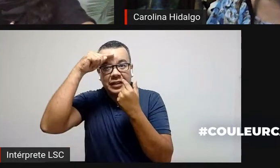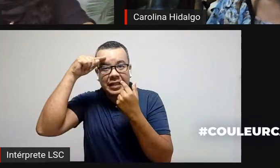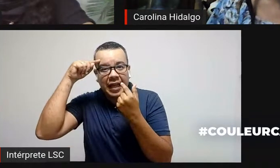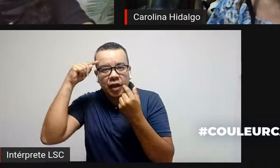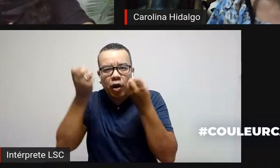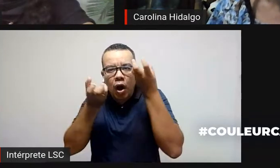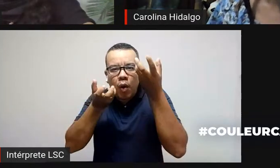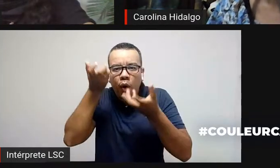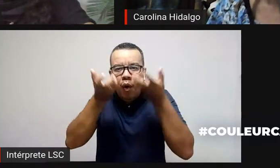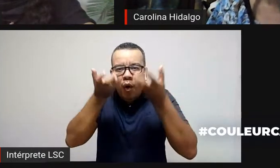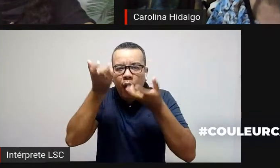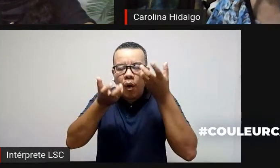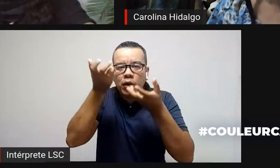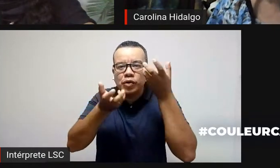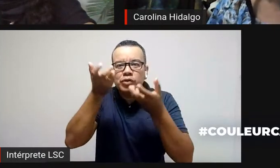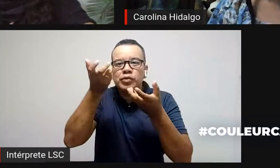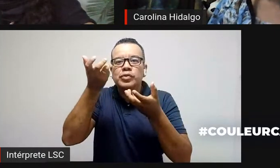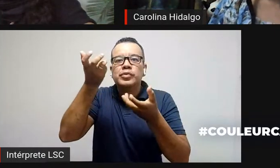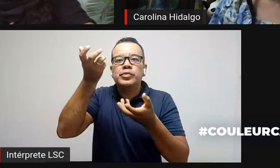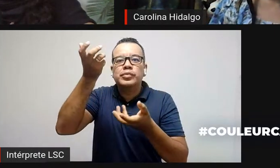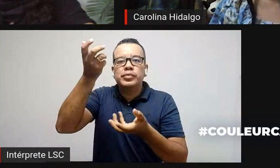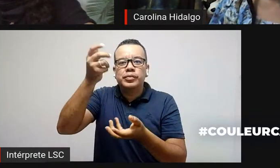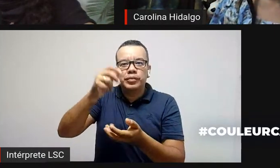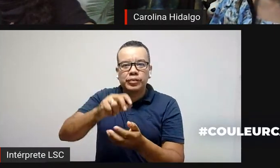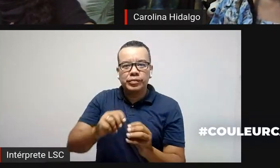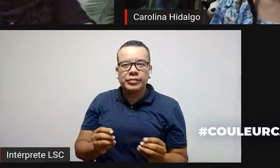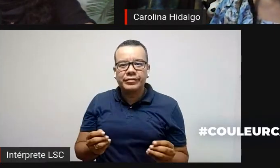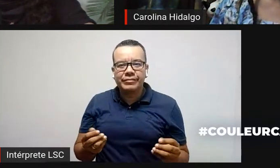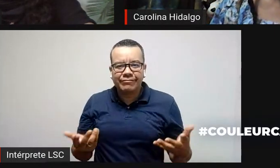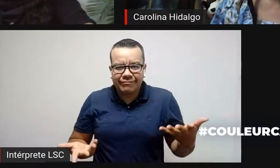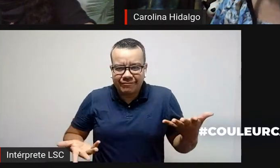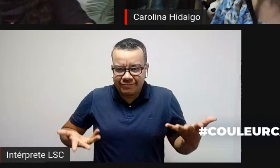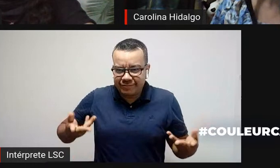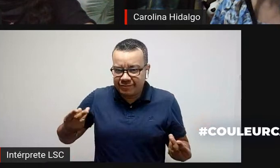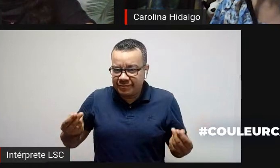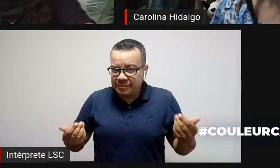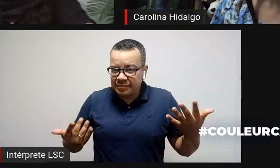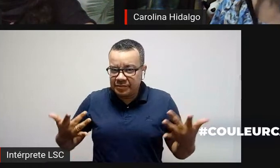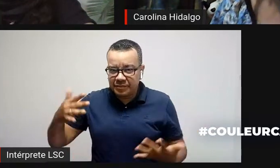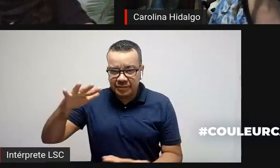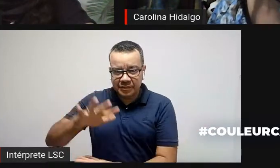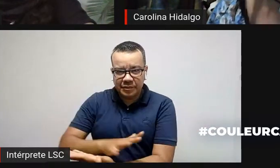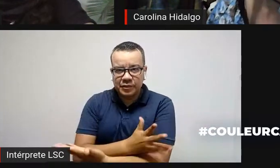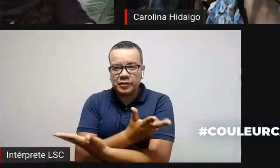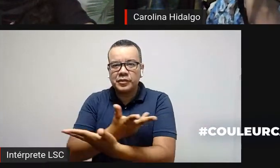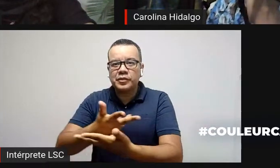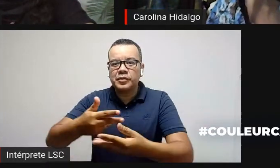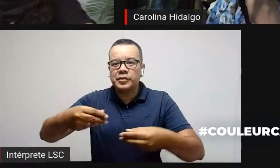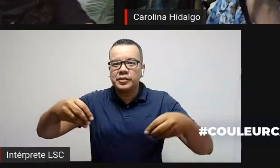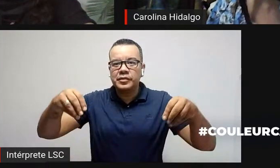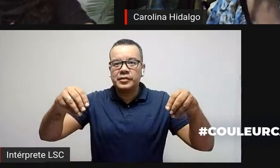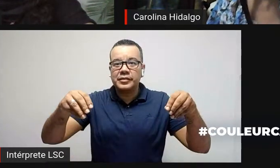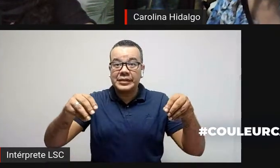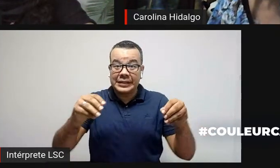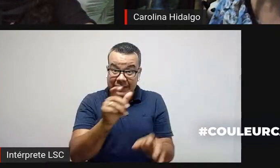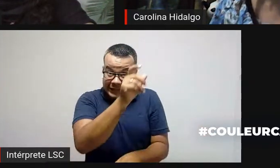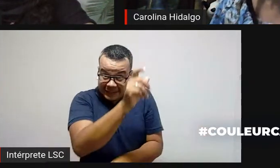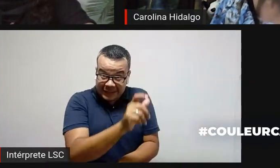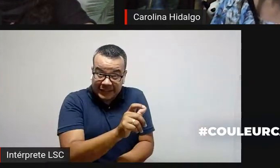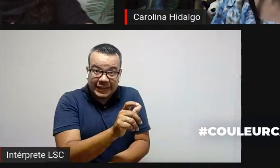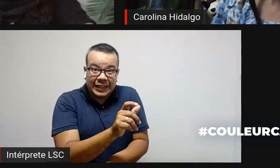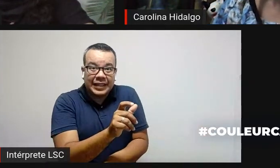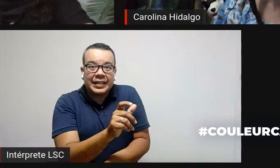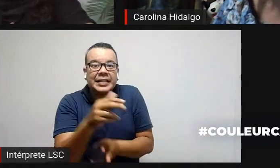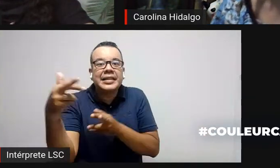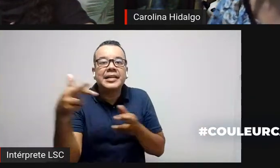ardientes, sosteniendo las notas en los dedos. Toda ella es el Ganges, todo